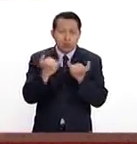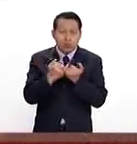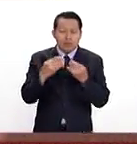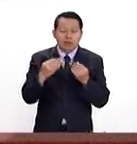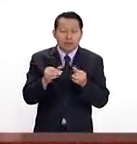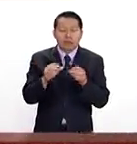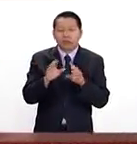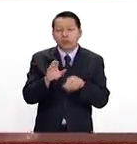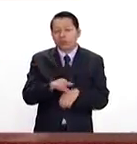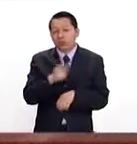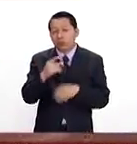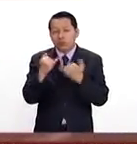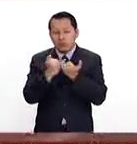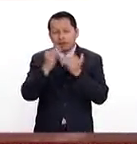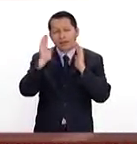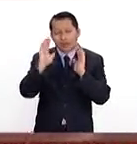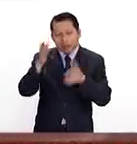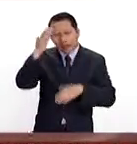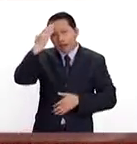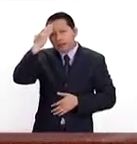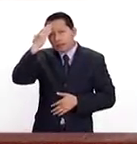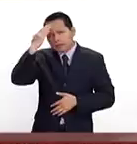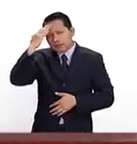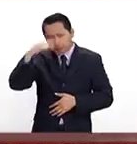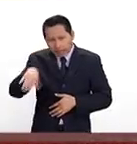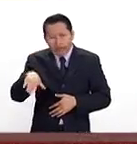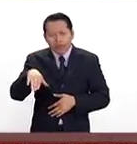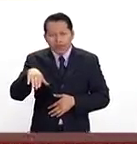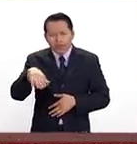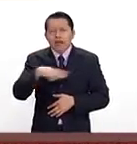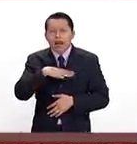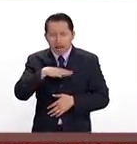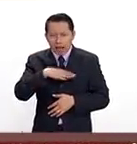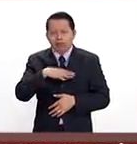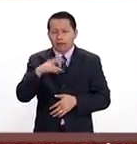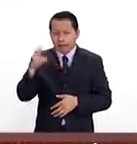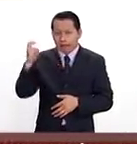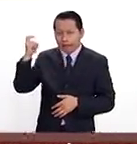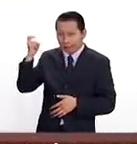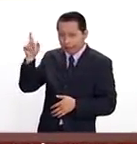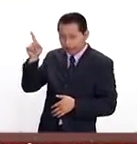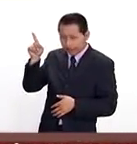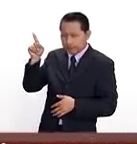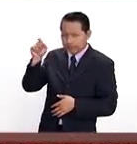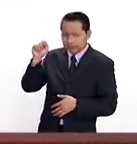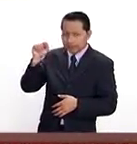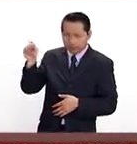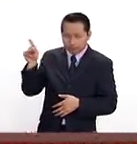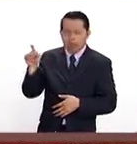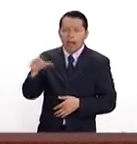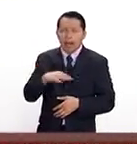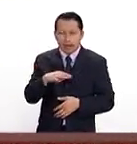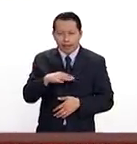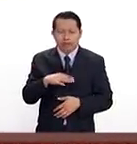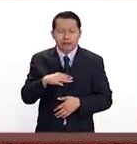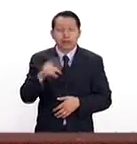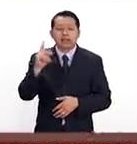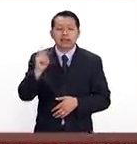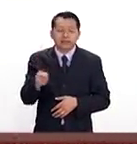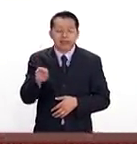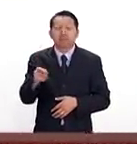también. De hecho, eso ya sabíamos que era es ese. El de la izquierda